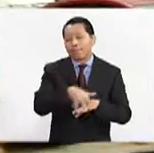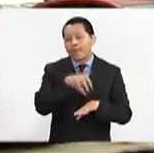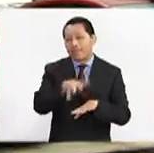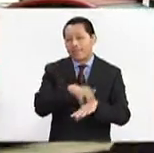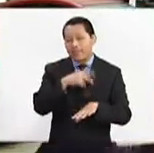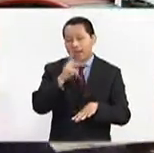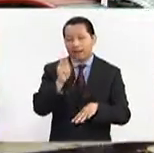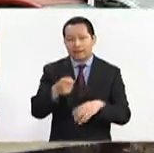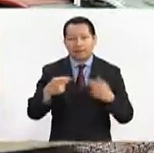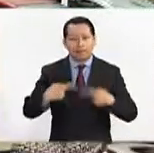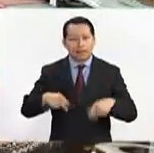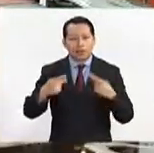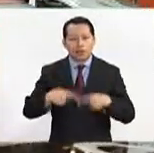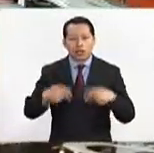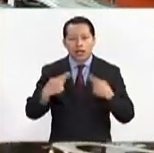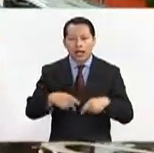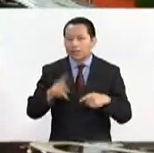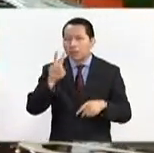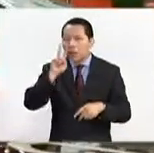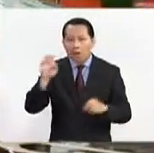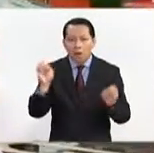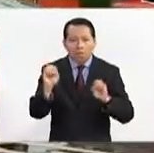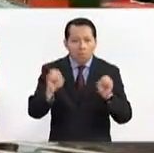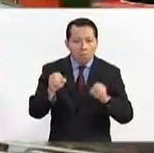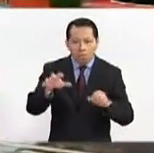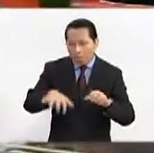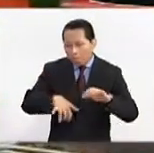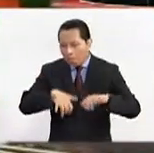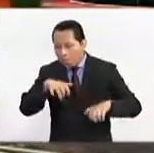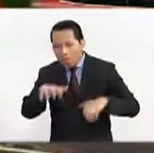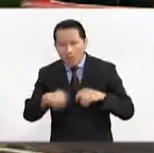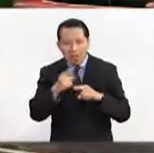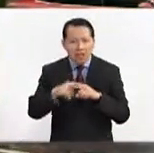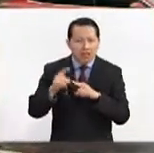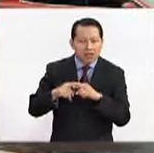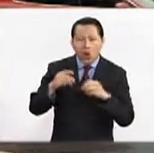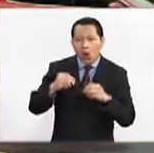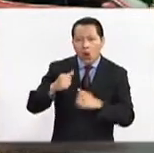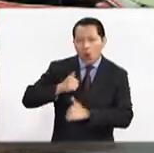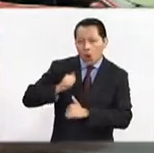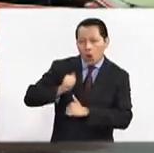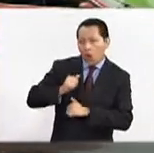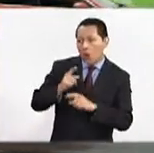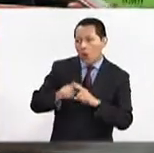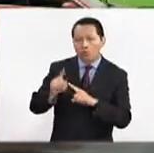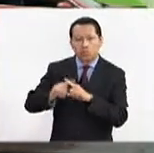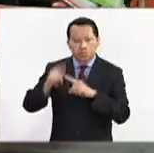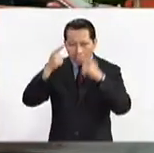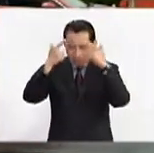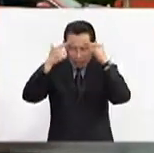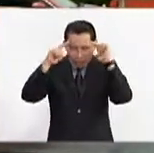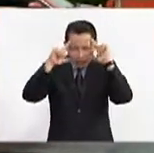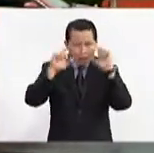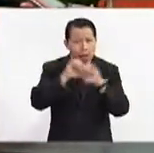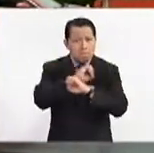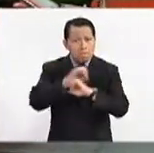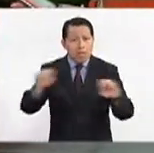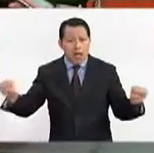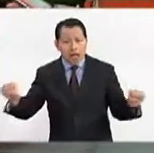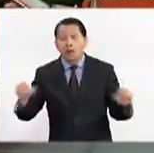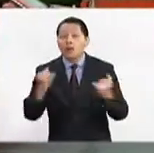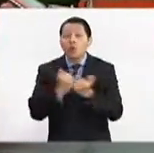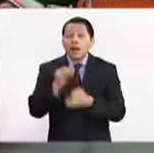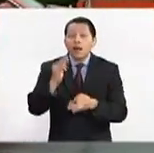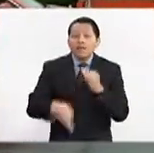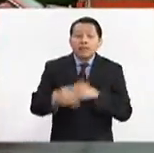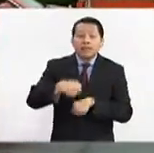ve gente trabajando en la remoción de escombros ni al Ejército y Marina, en donde colapsó un edificio, e inclusive El fin de semana se